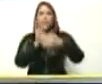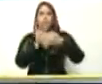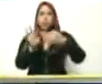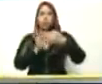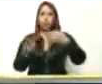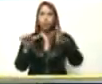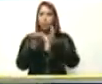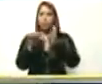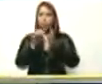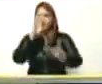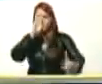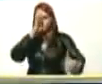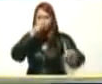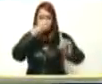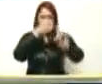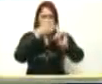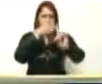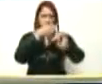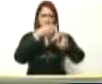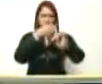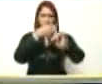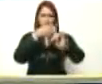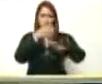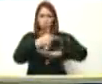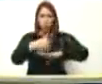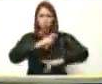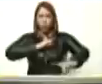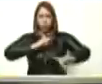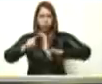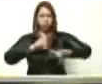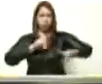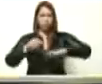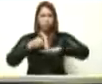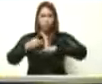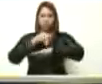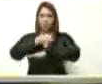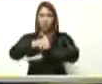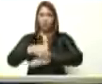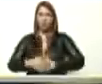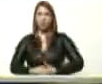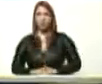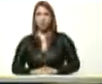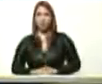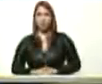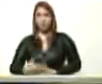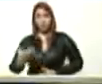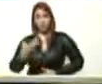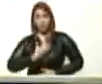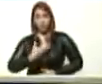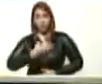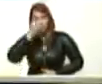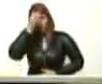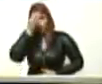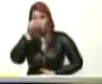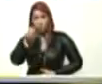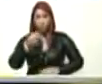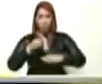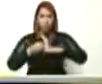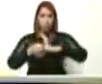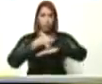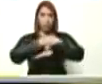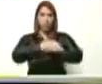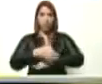debemos, dedicarnos, los gobernantes, municipales, alcaldías, y consejos, municipales,